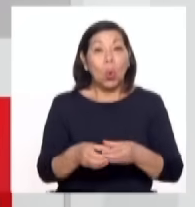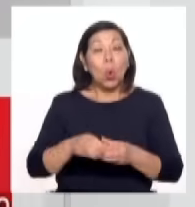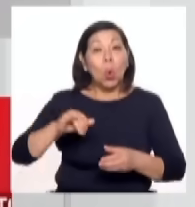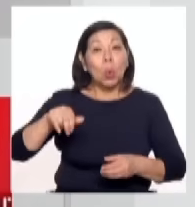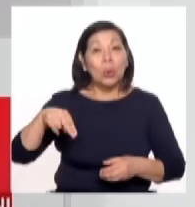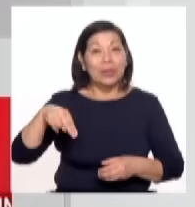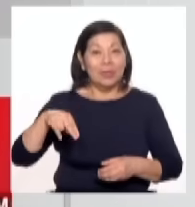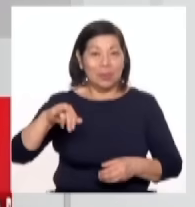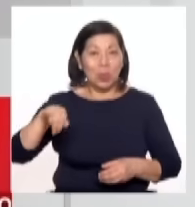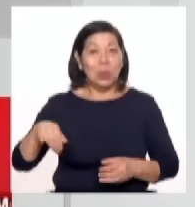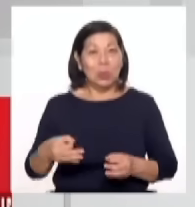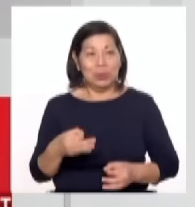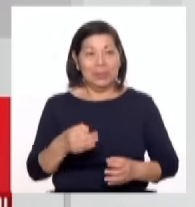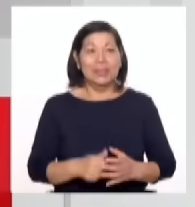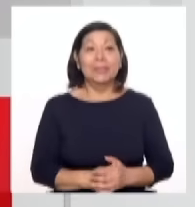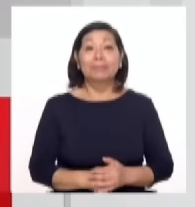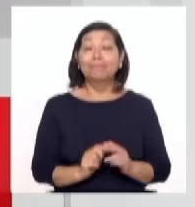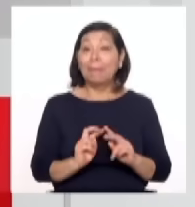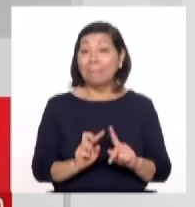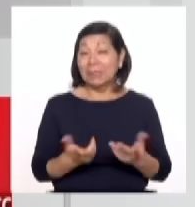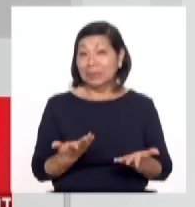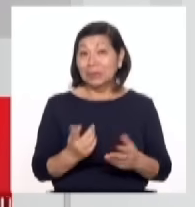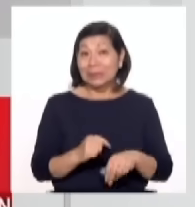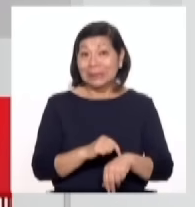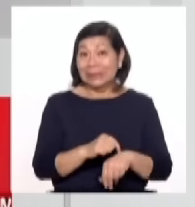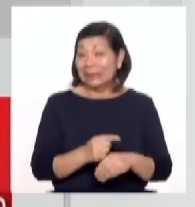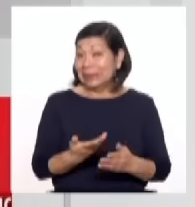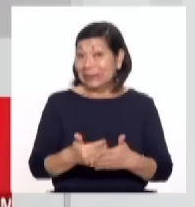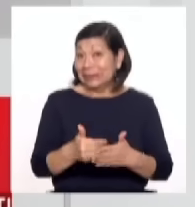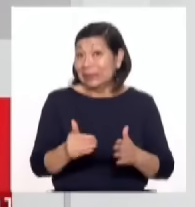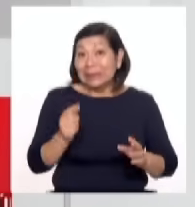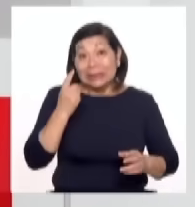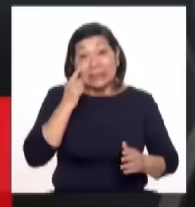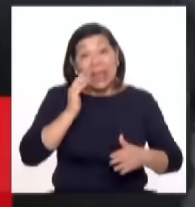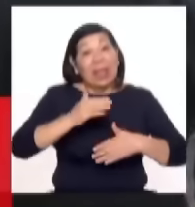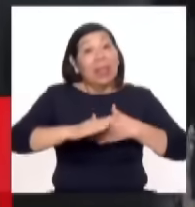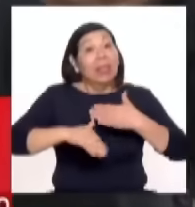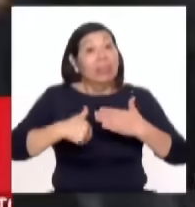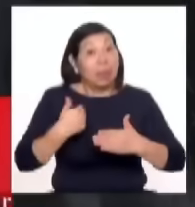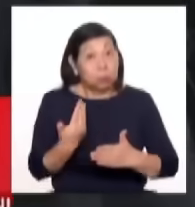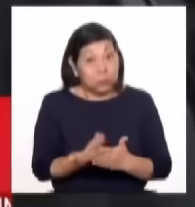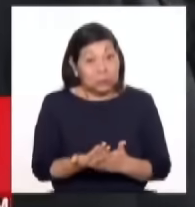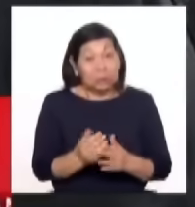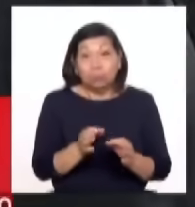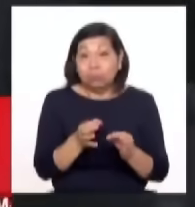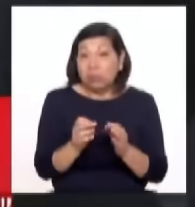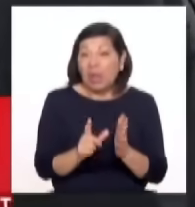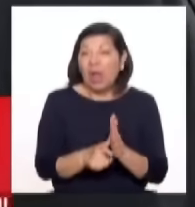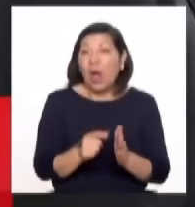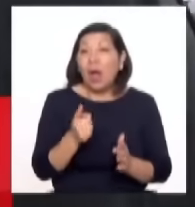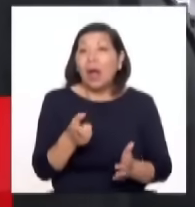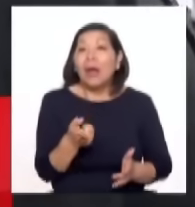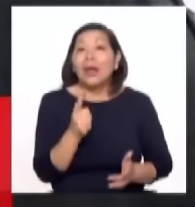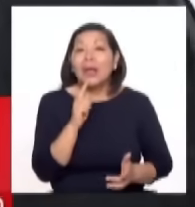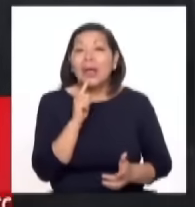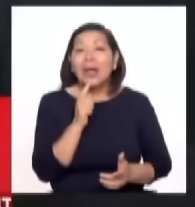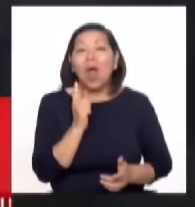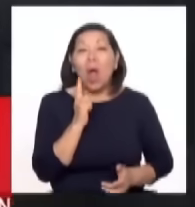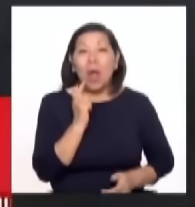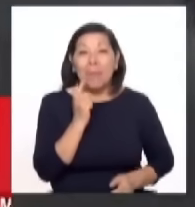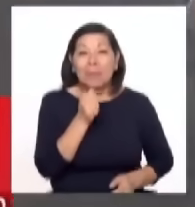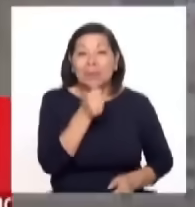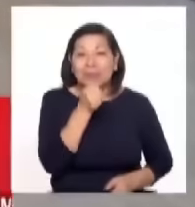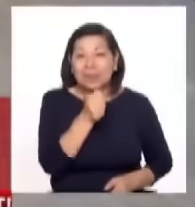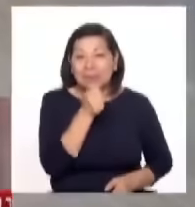Nacional de Justicia. Bueno, esto ocurrió hace unas horas, así que vamos a ir con Américo Guamán, que se encuentra en los exteriores de la Fiscalía de la Nación, para que nos dé